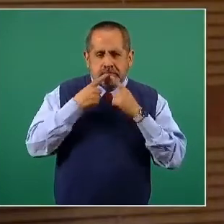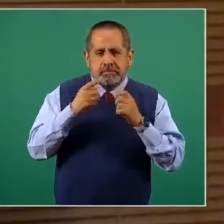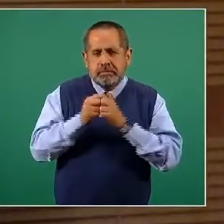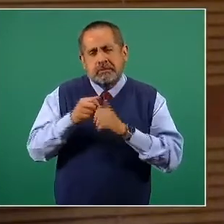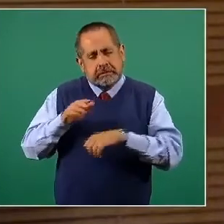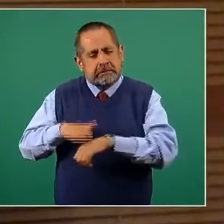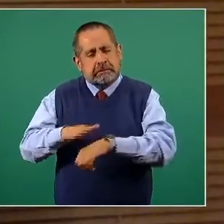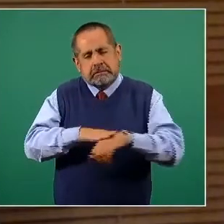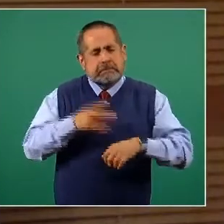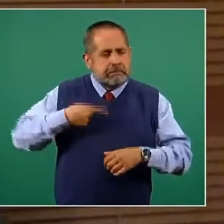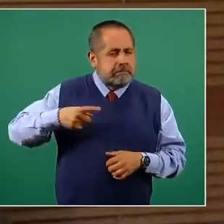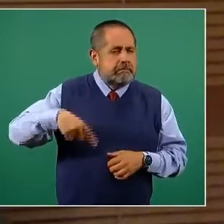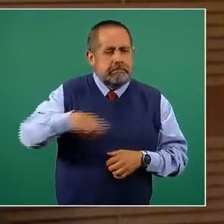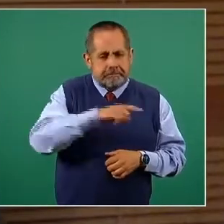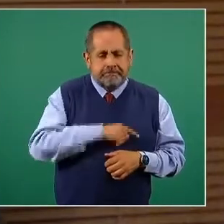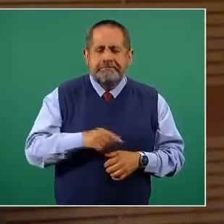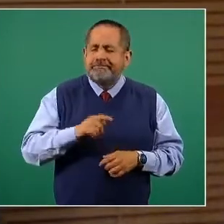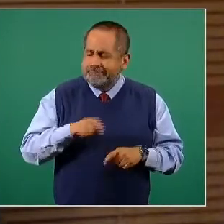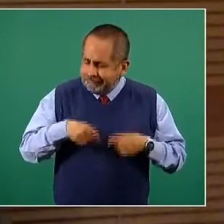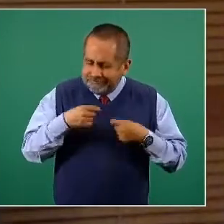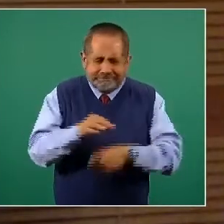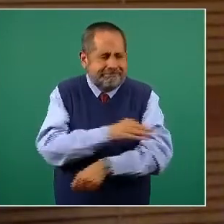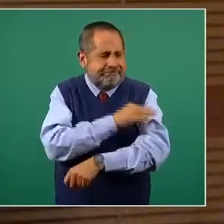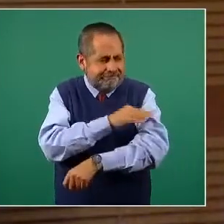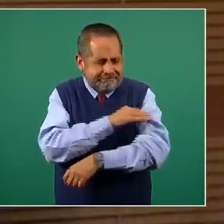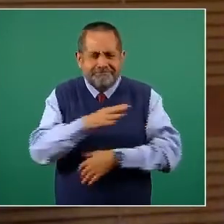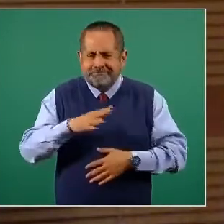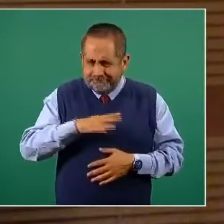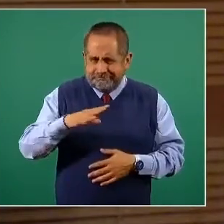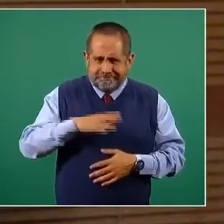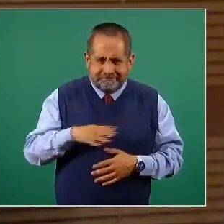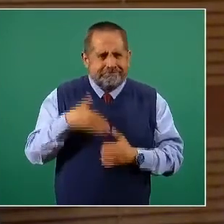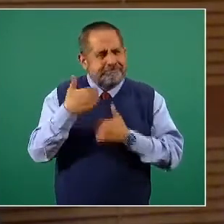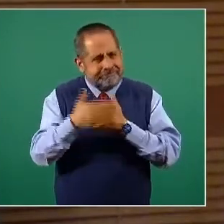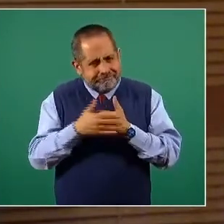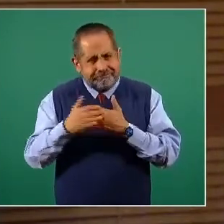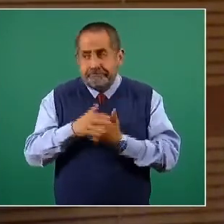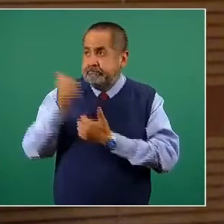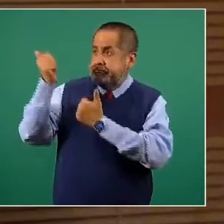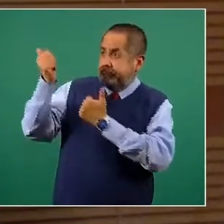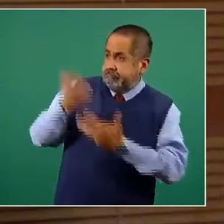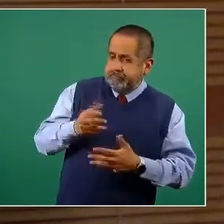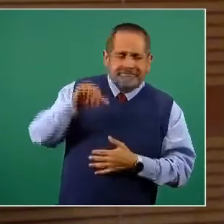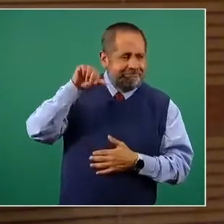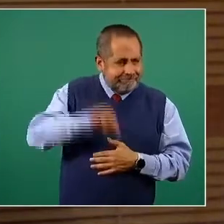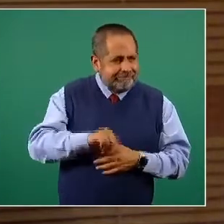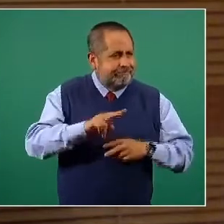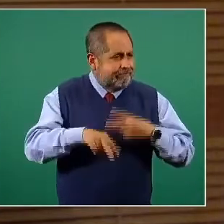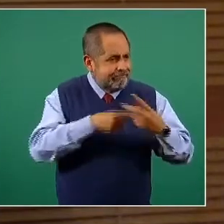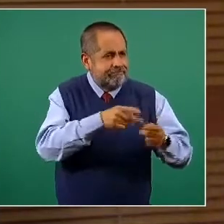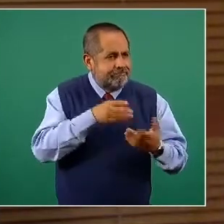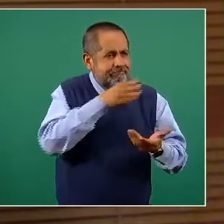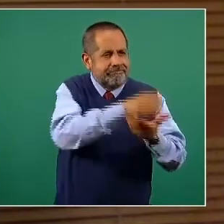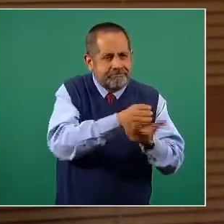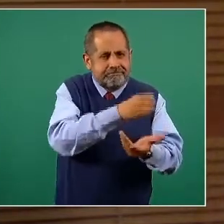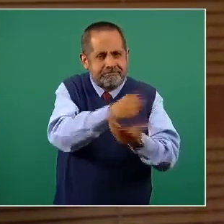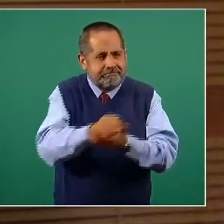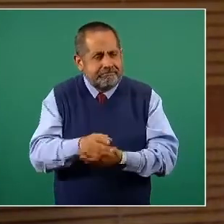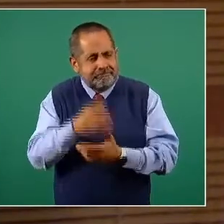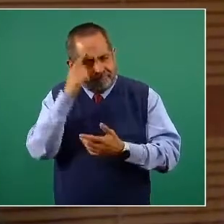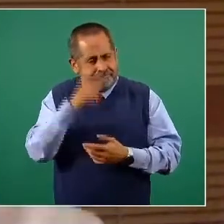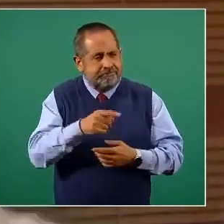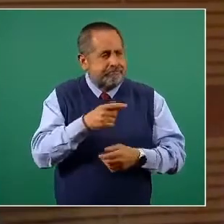población de que va a haber vacunas para todos los sitios. Cuando se envían vacunas a un municipio, quiere decir